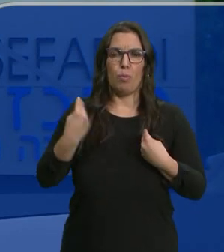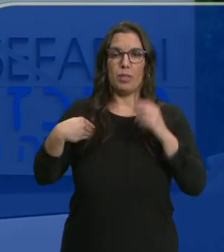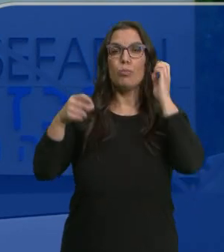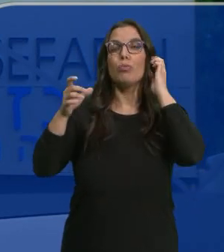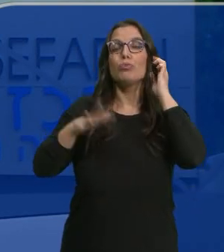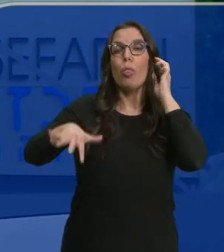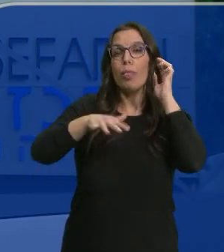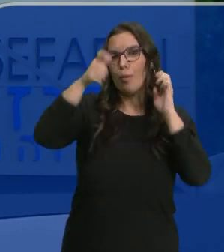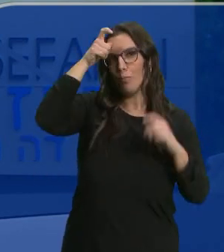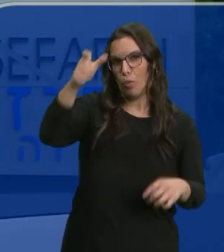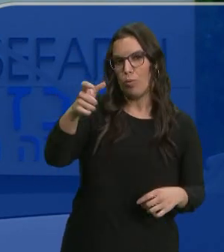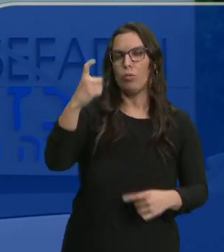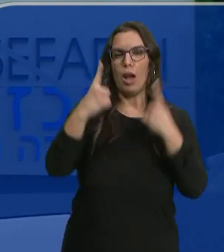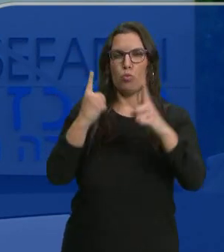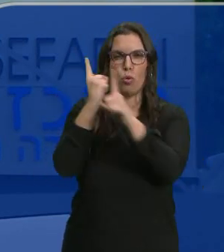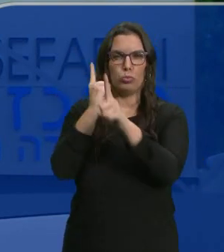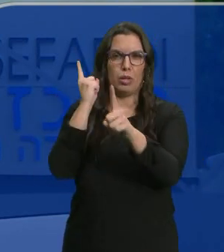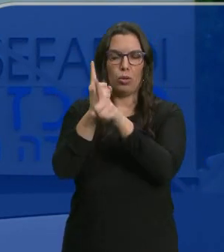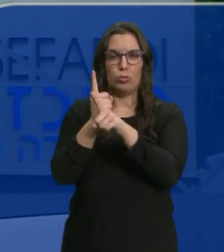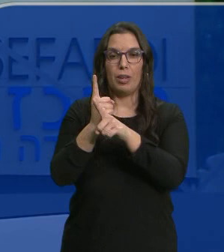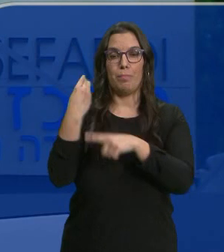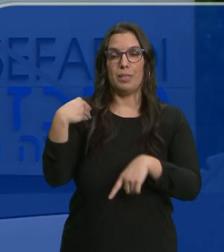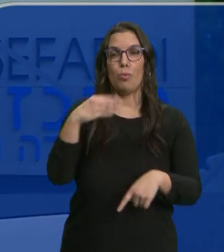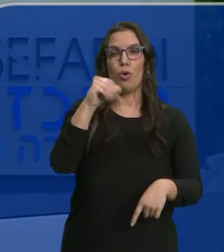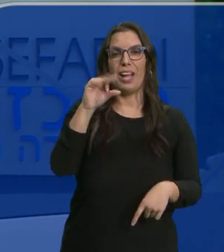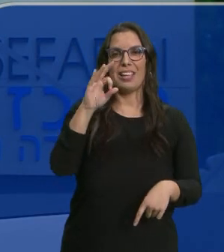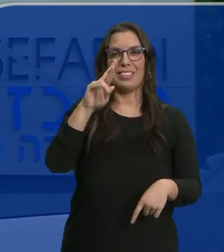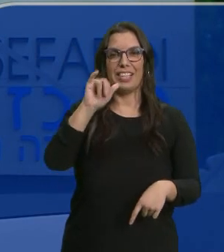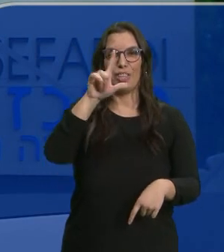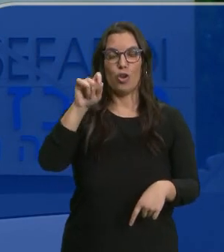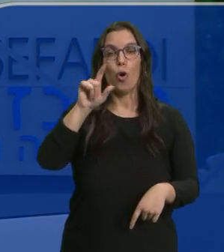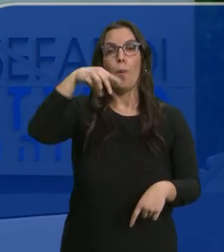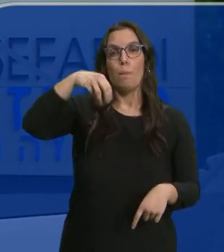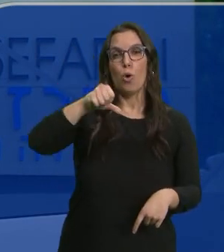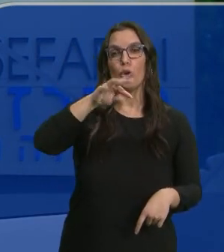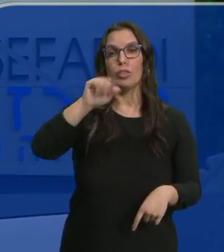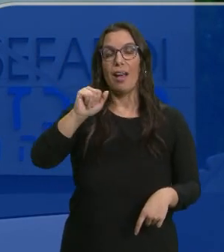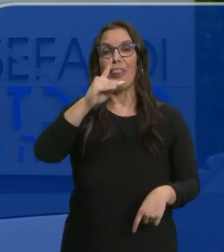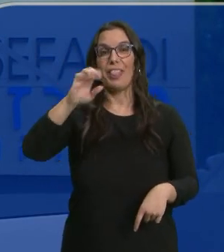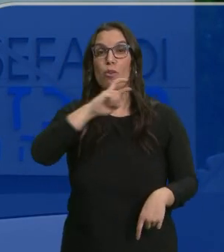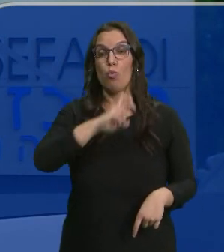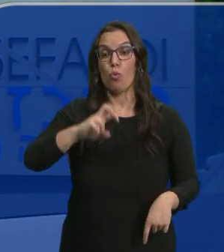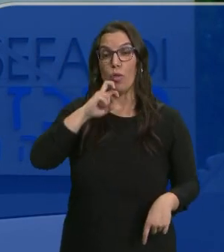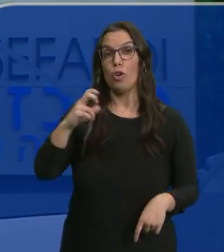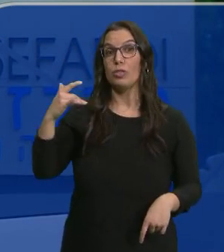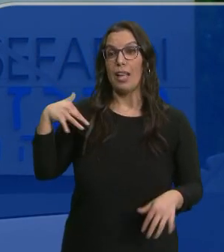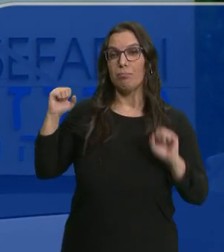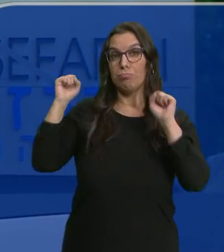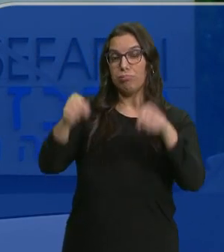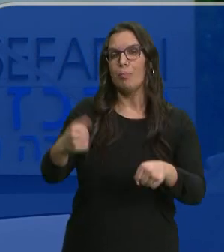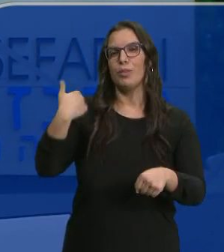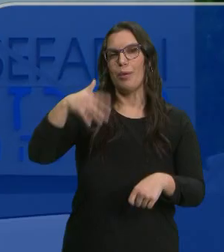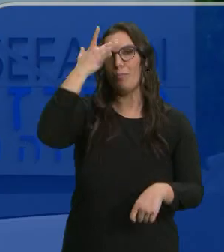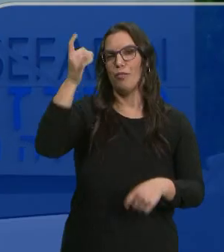pueblo burgalés de Castrillo Mota de Judíos. Después de algo más de 4 años de trabajo, acaba de inaugurar su centro de la memoria